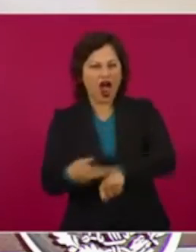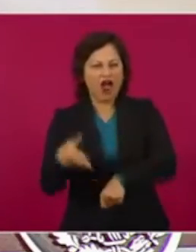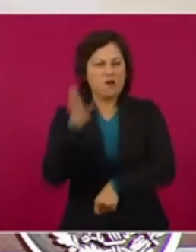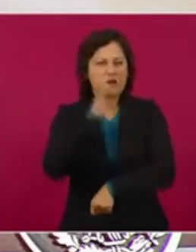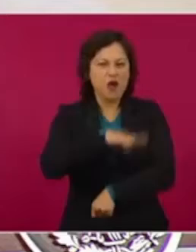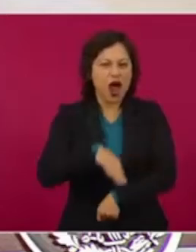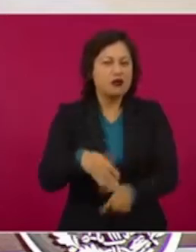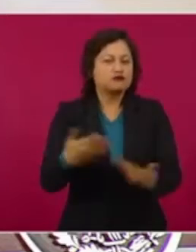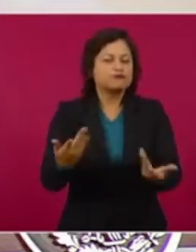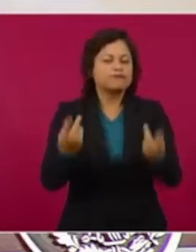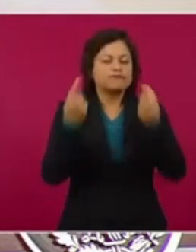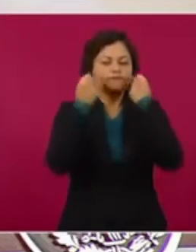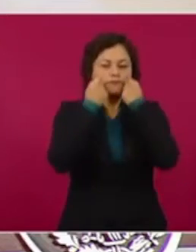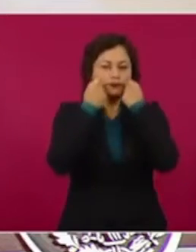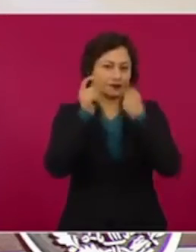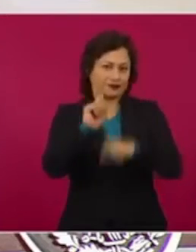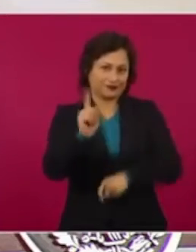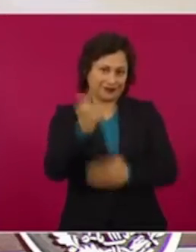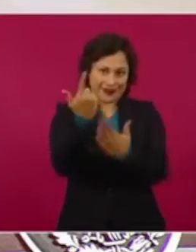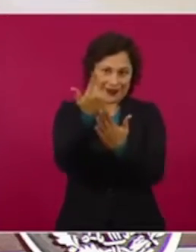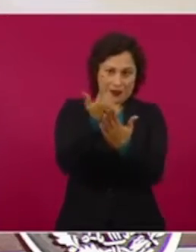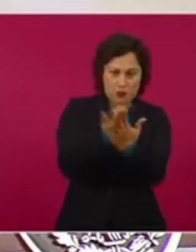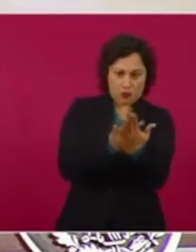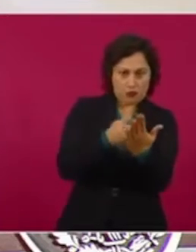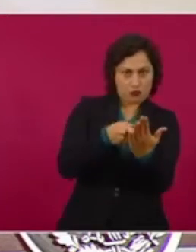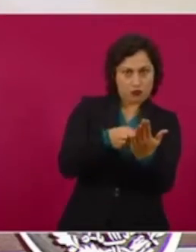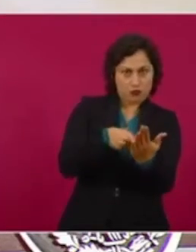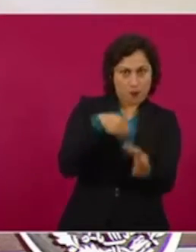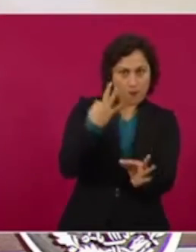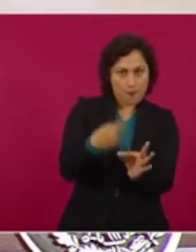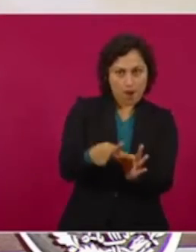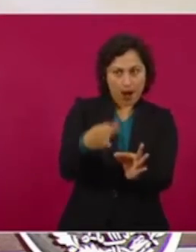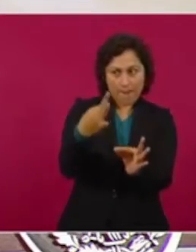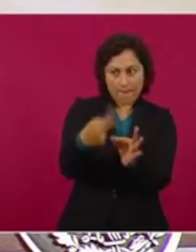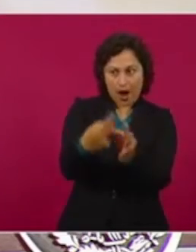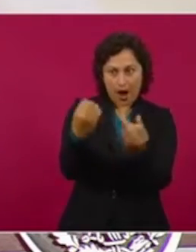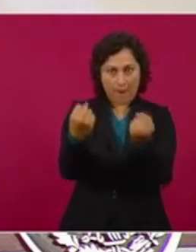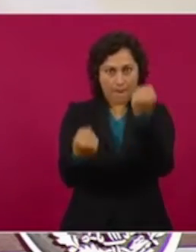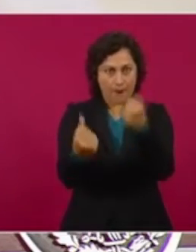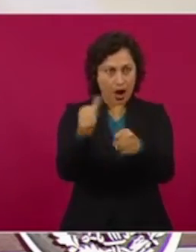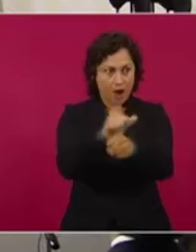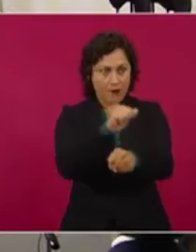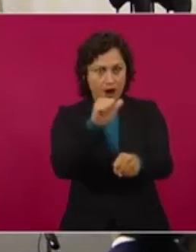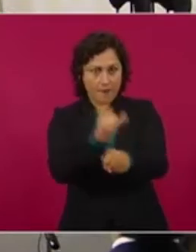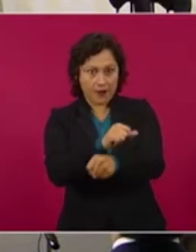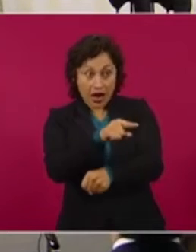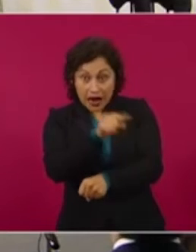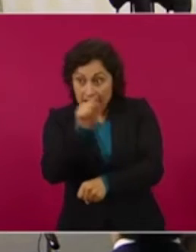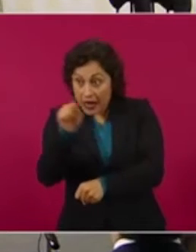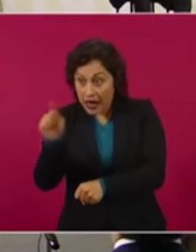Un registro vehicular integral y completo que incluya las unidades importadas